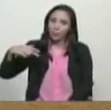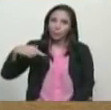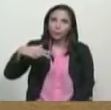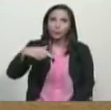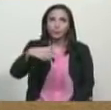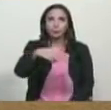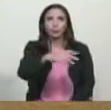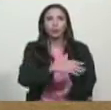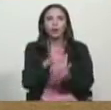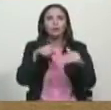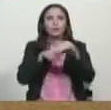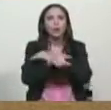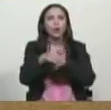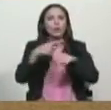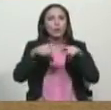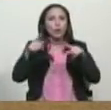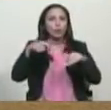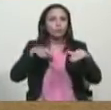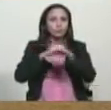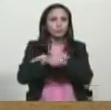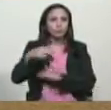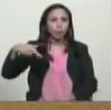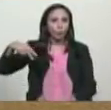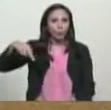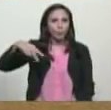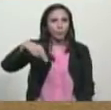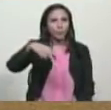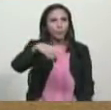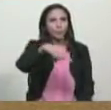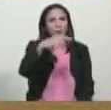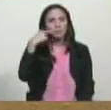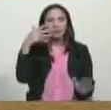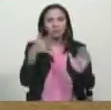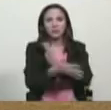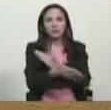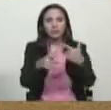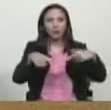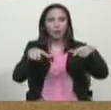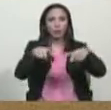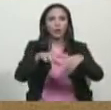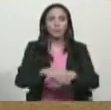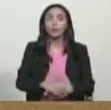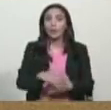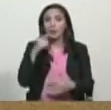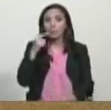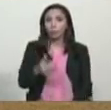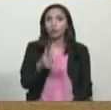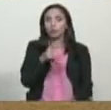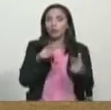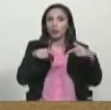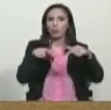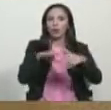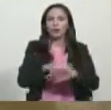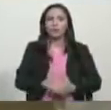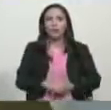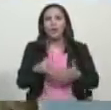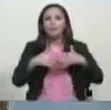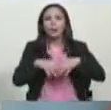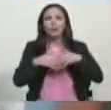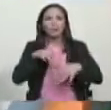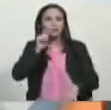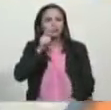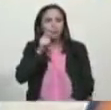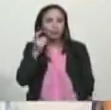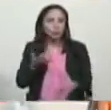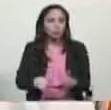en el día de hoy para que conozcamos un poco más sobre lo que es este importante granja avícola,